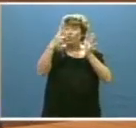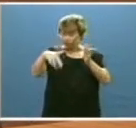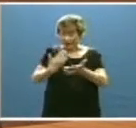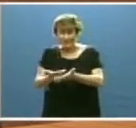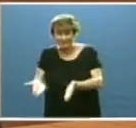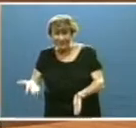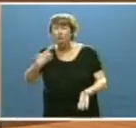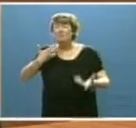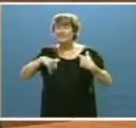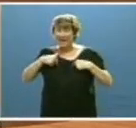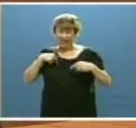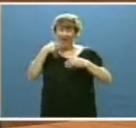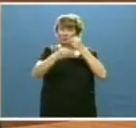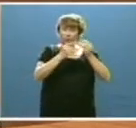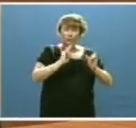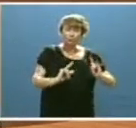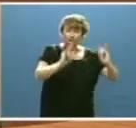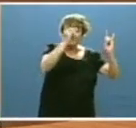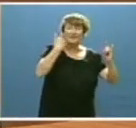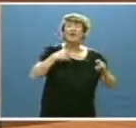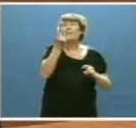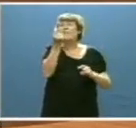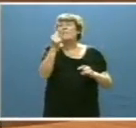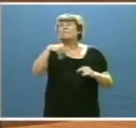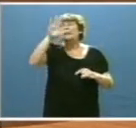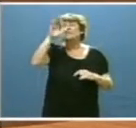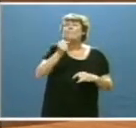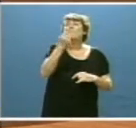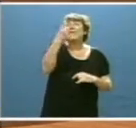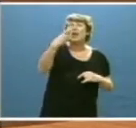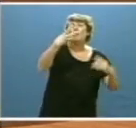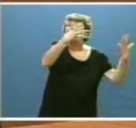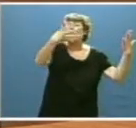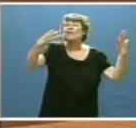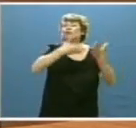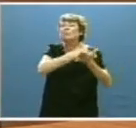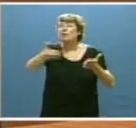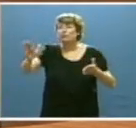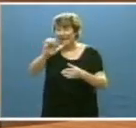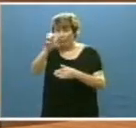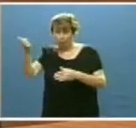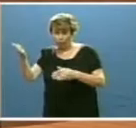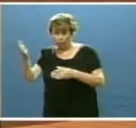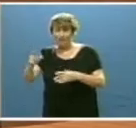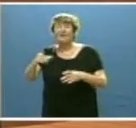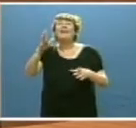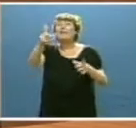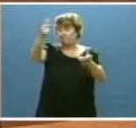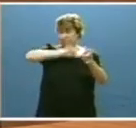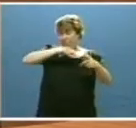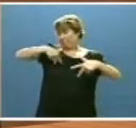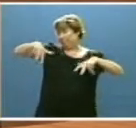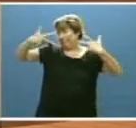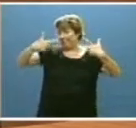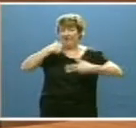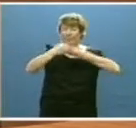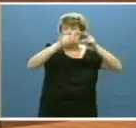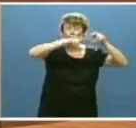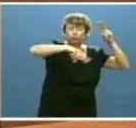inversiones en ellas por un importe superior a 1900 millones de euros lo que nos ha permitido construir